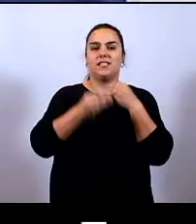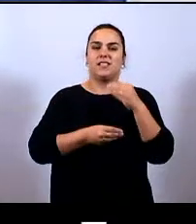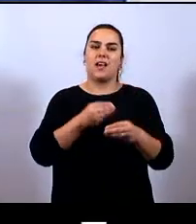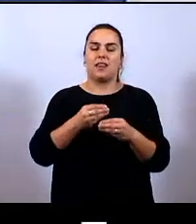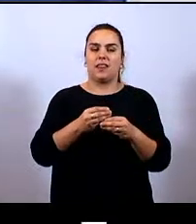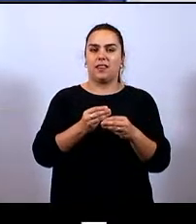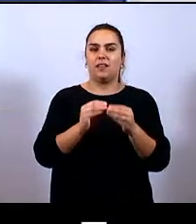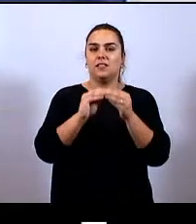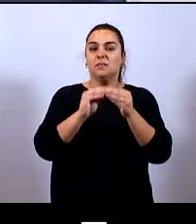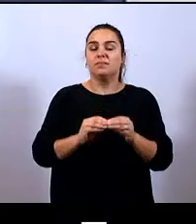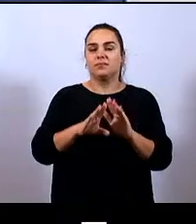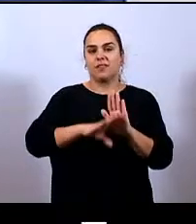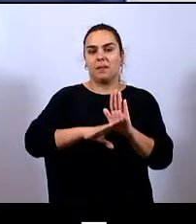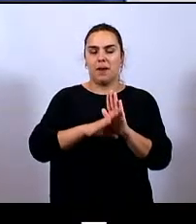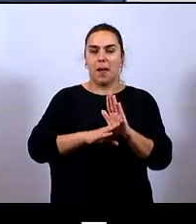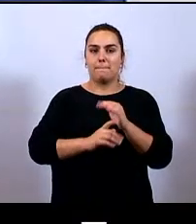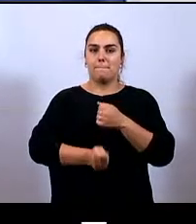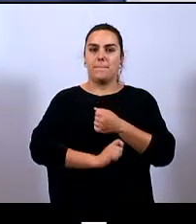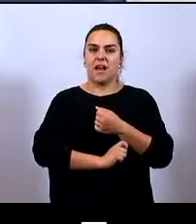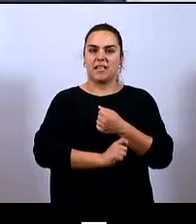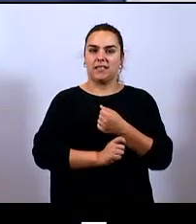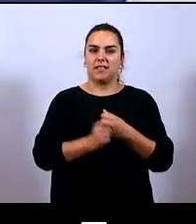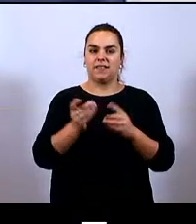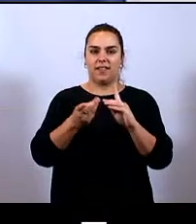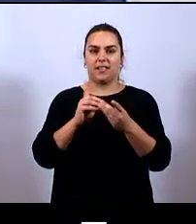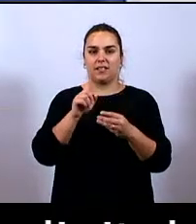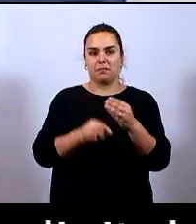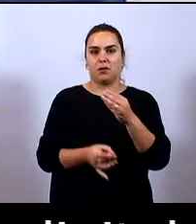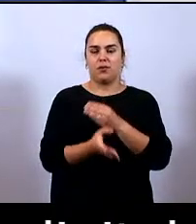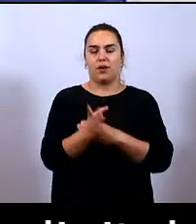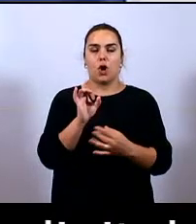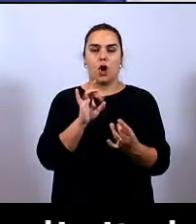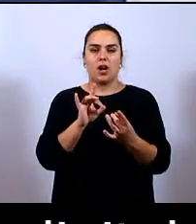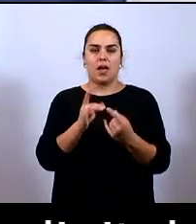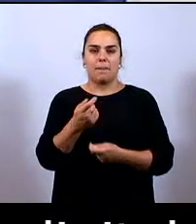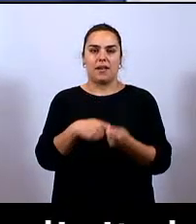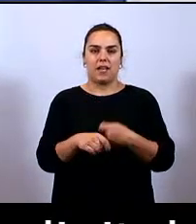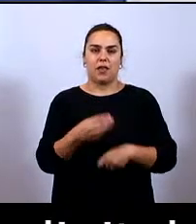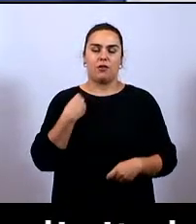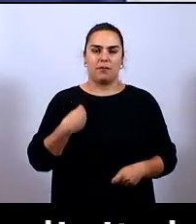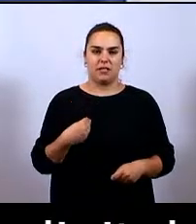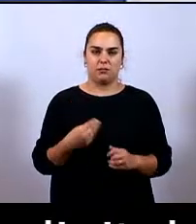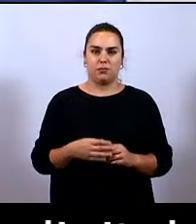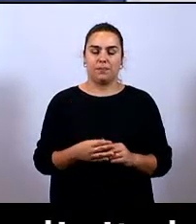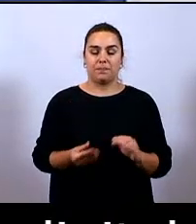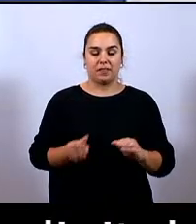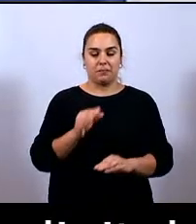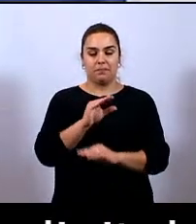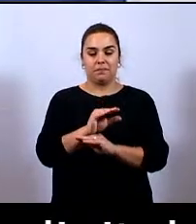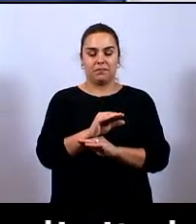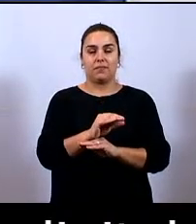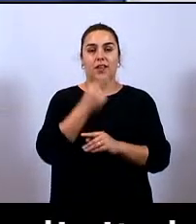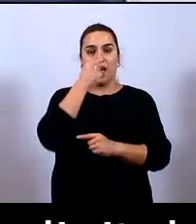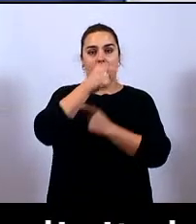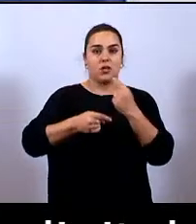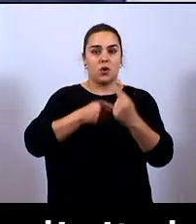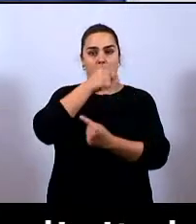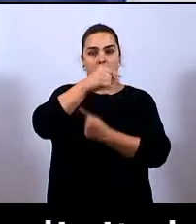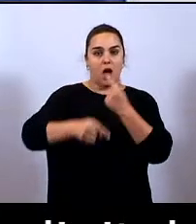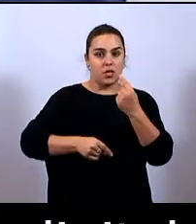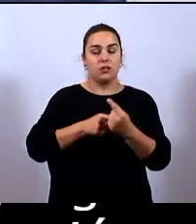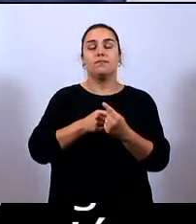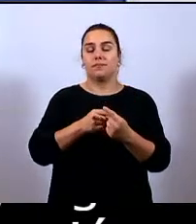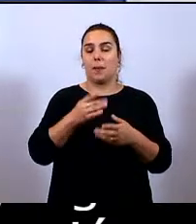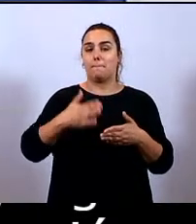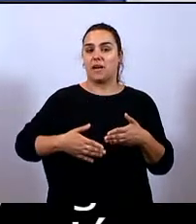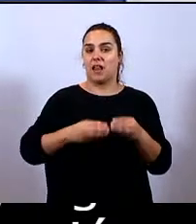plan de marketing digital y la promoción online de estos comercios. Se trata de una inversión plurianual, por lo que el plazo